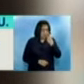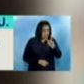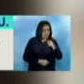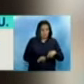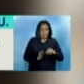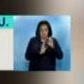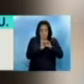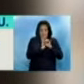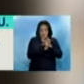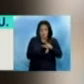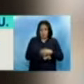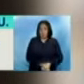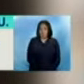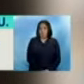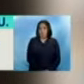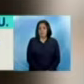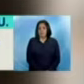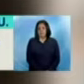película.